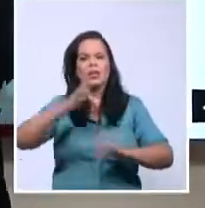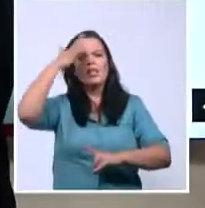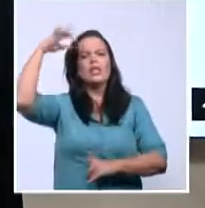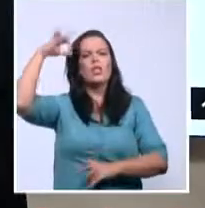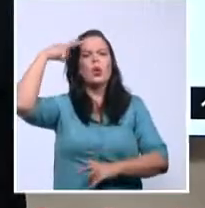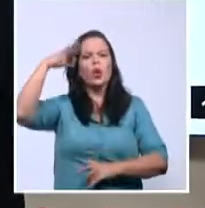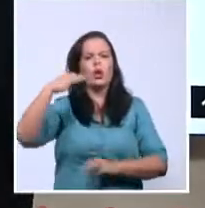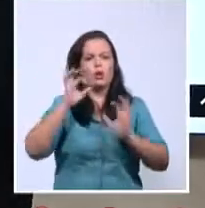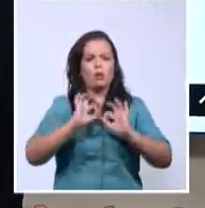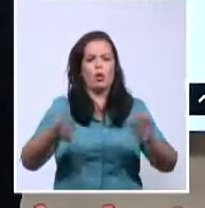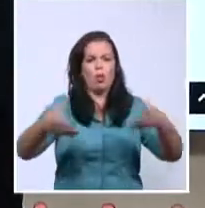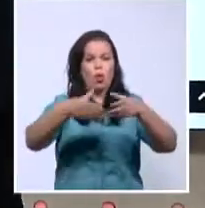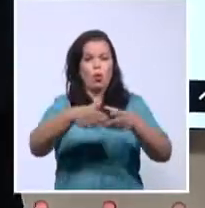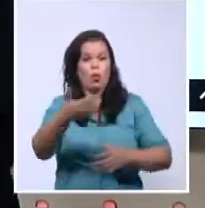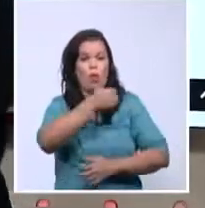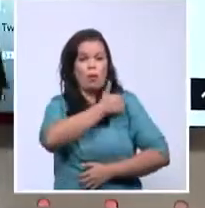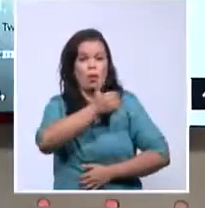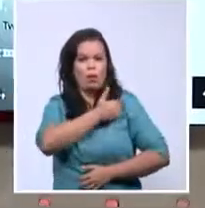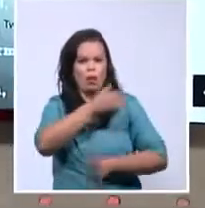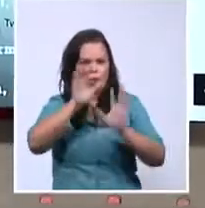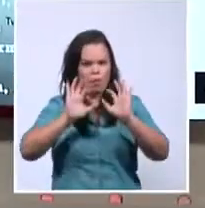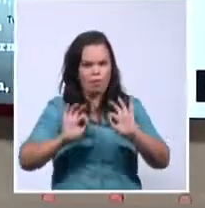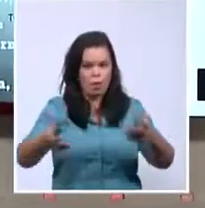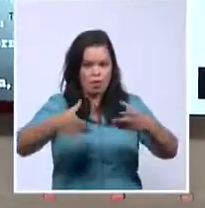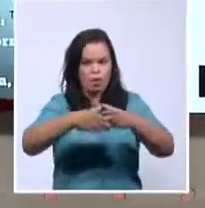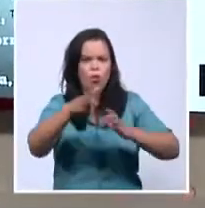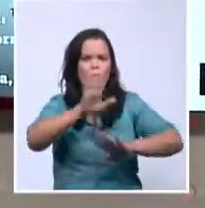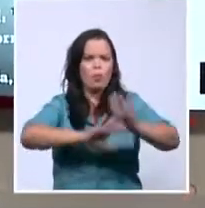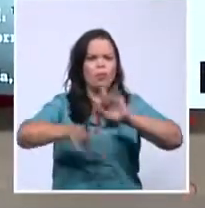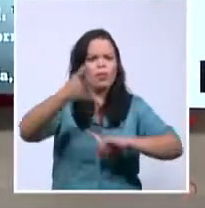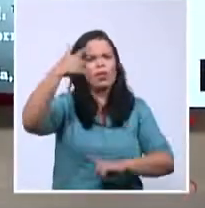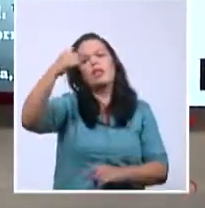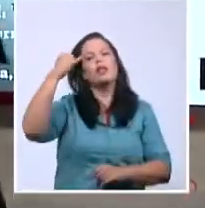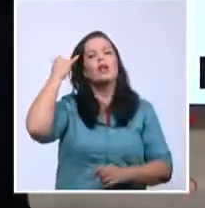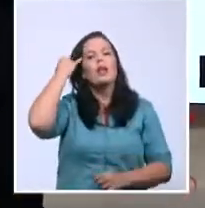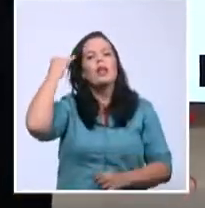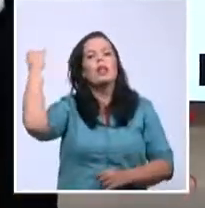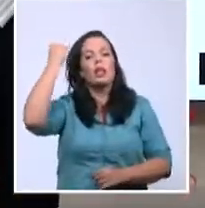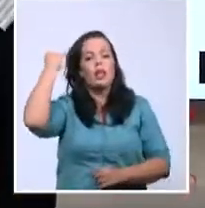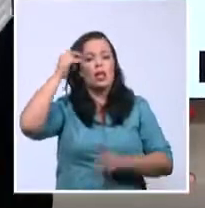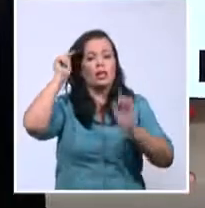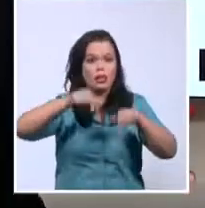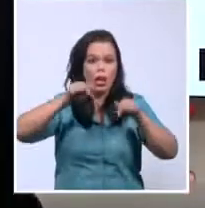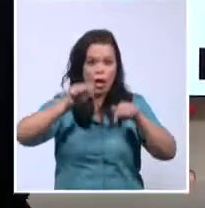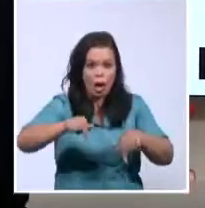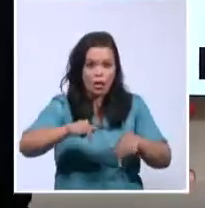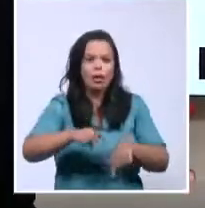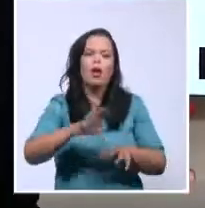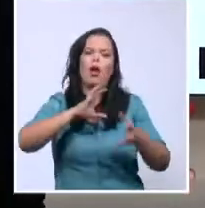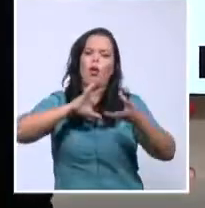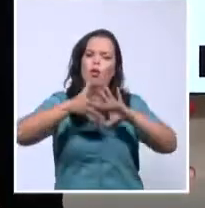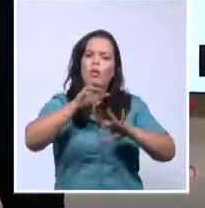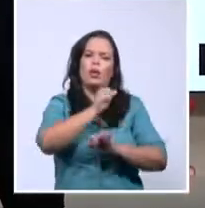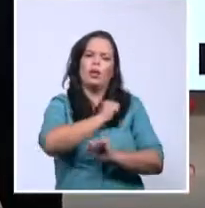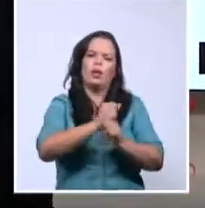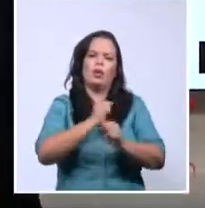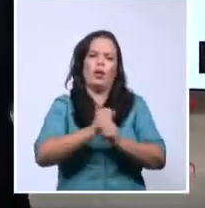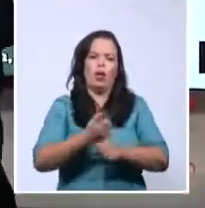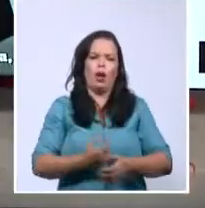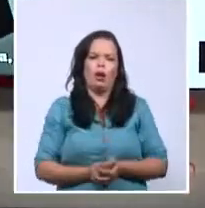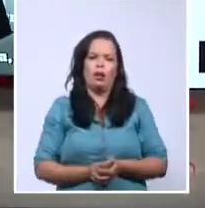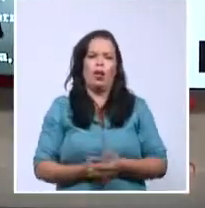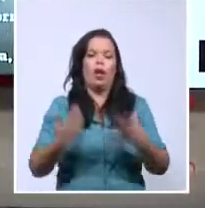de inteligencia de Estados Unidos, se despliegan desde el contexto digital para de ahí pasar a la calle. Hemos estado explicando eso varios